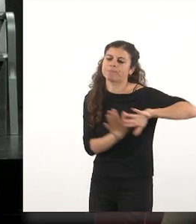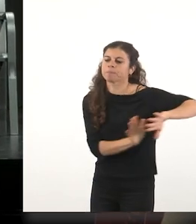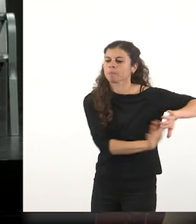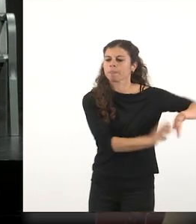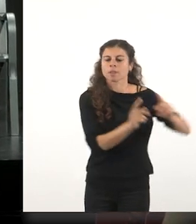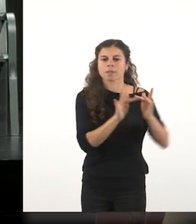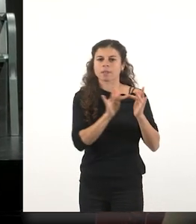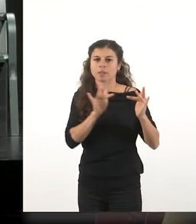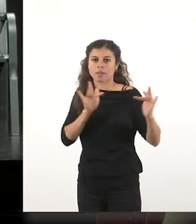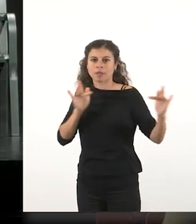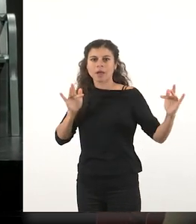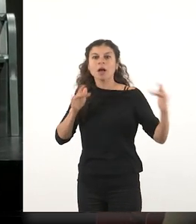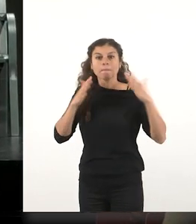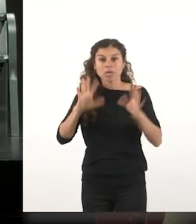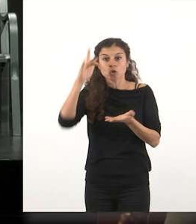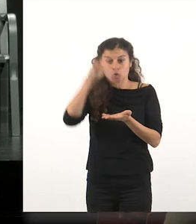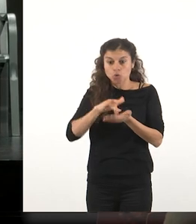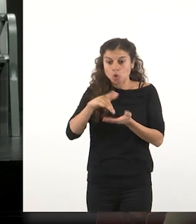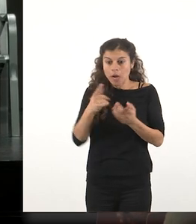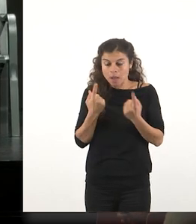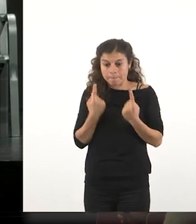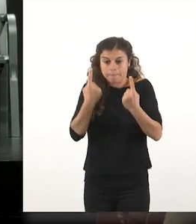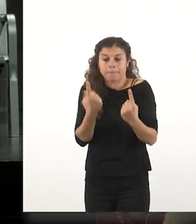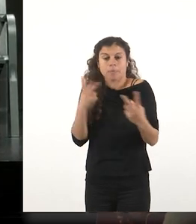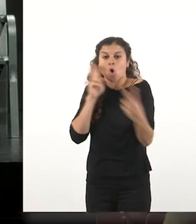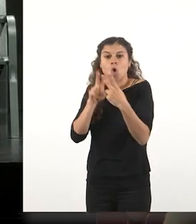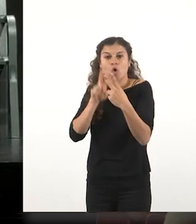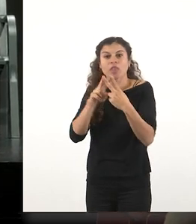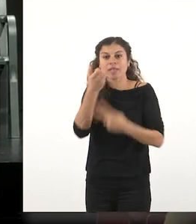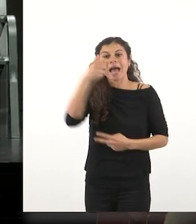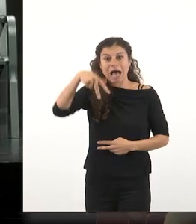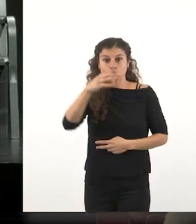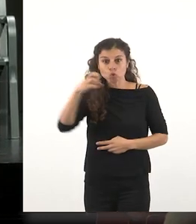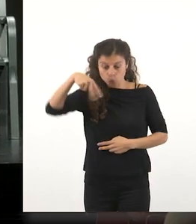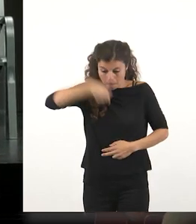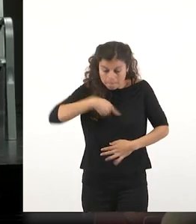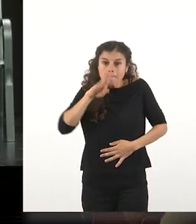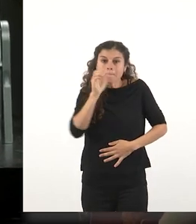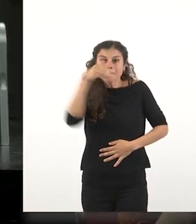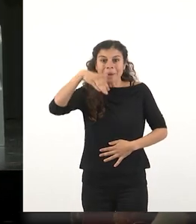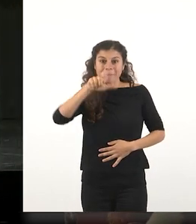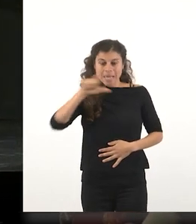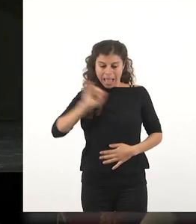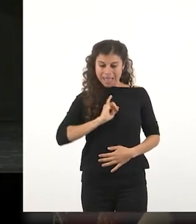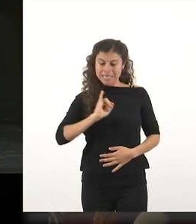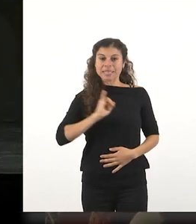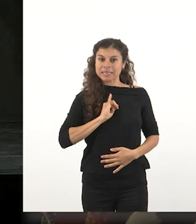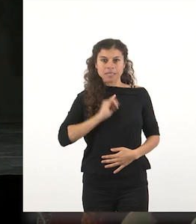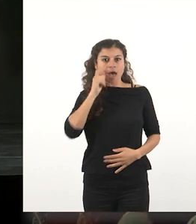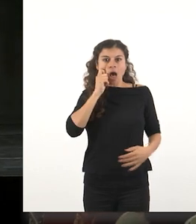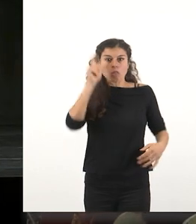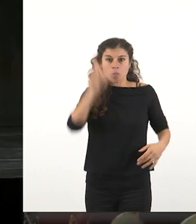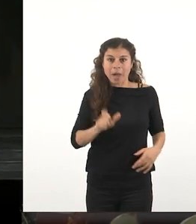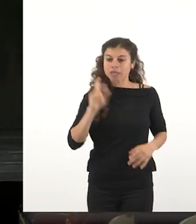cuando a mí Antonio me conoció, Pamela no es solo Pamela por fuera. Mi identidad como ser humana, porque estoy hablando de